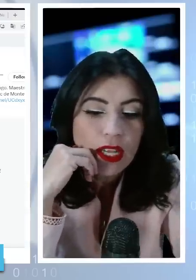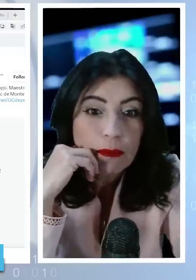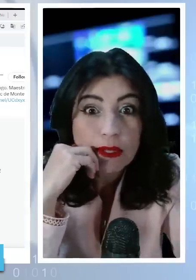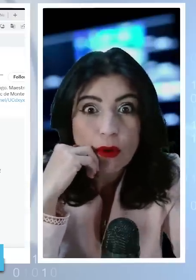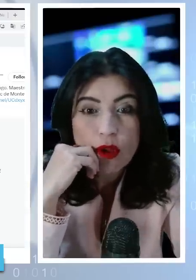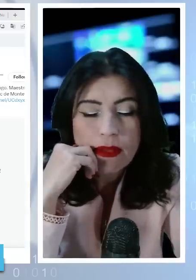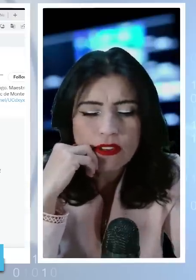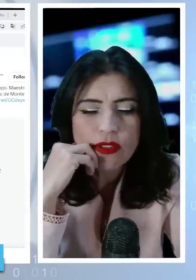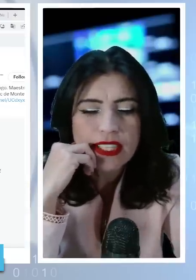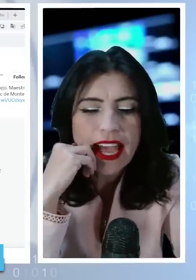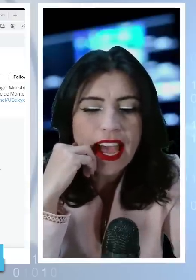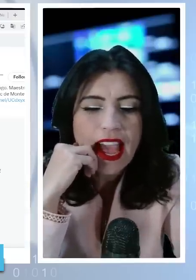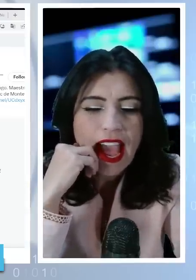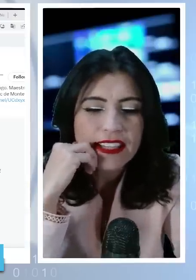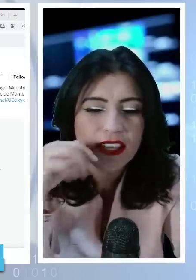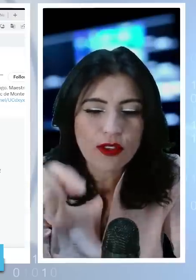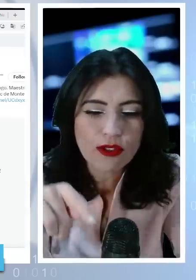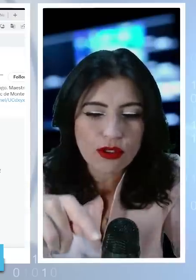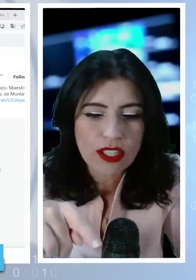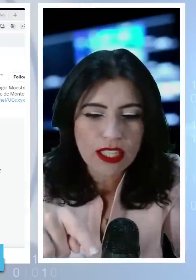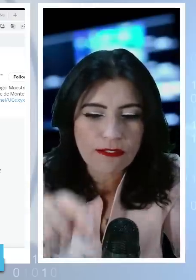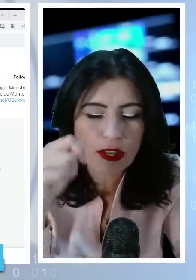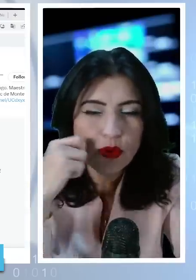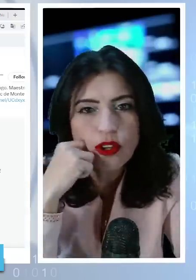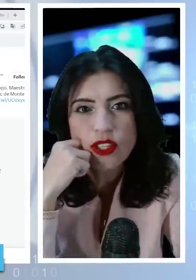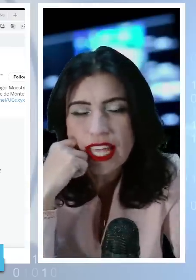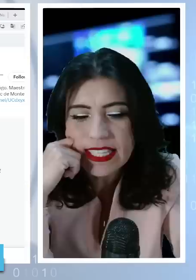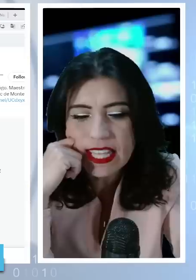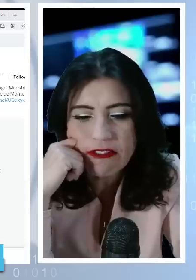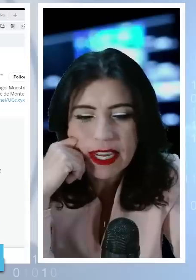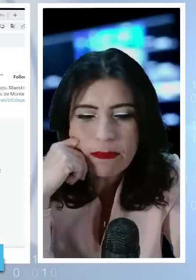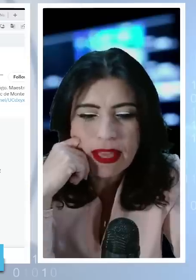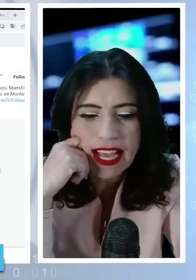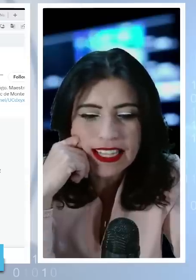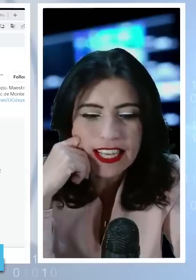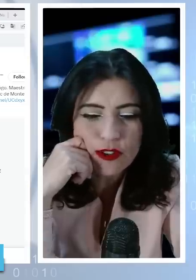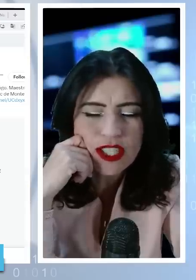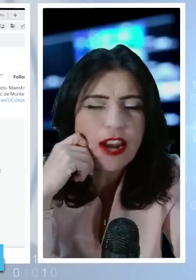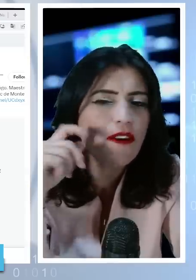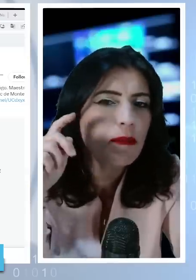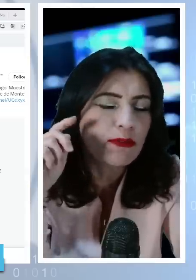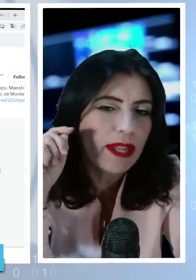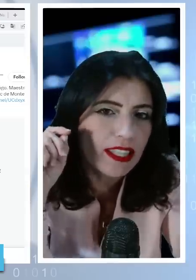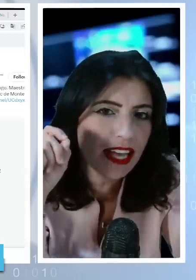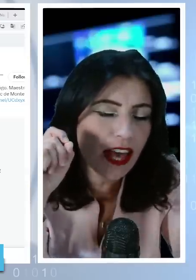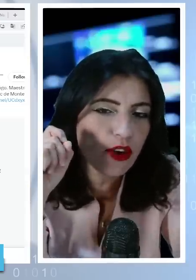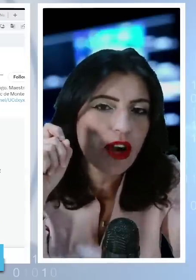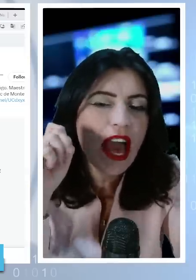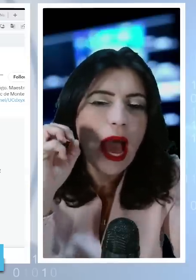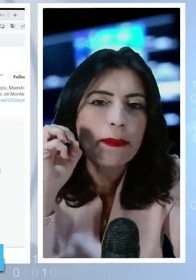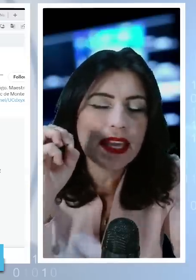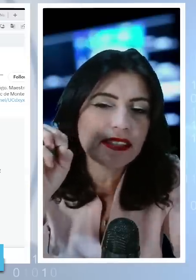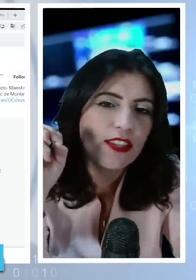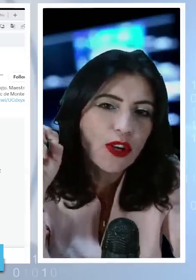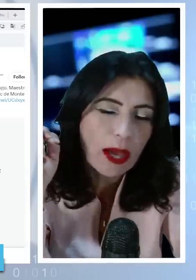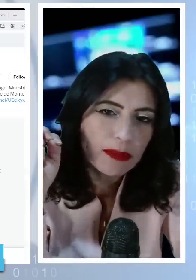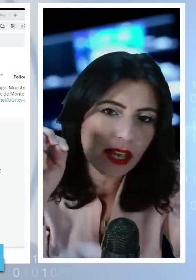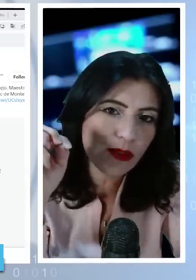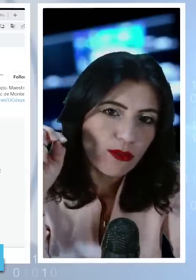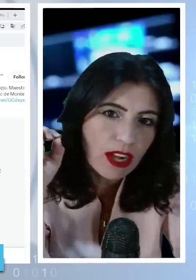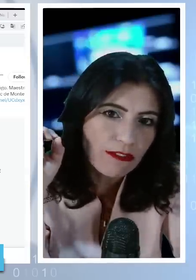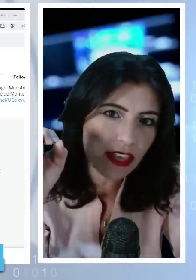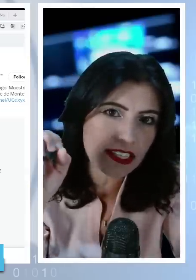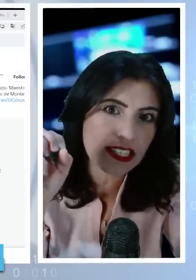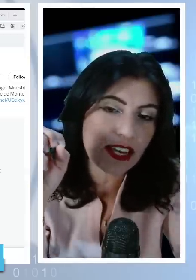pues por lo menos no está haciendo estos desfiguros que hace Felipe Calderón Ya lo habíamos platicado habría sido